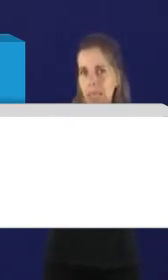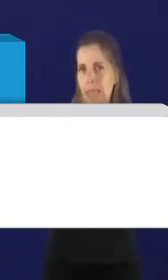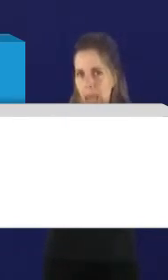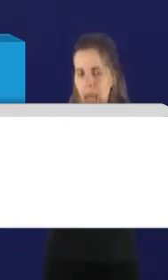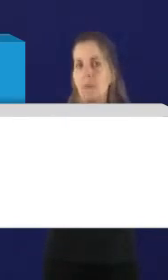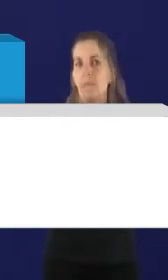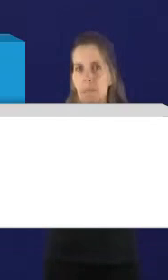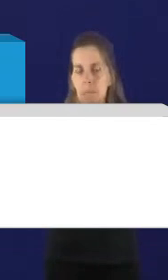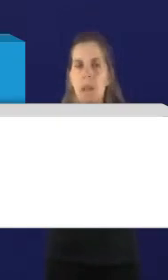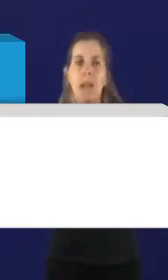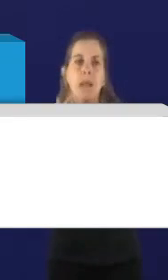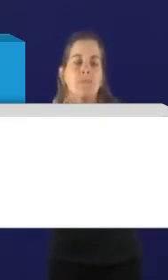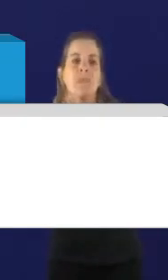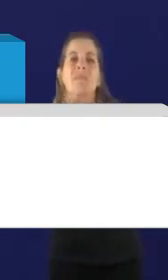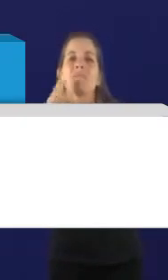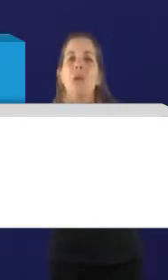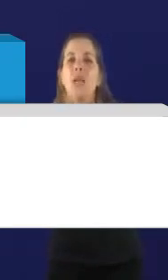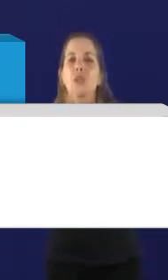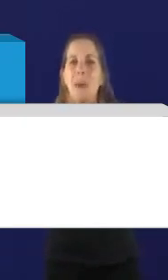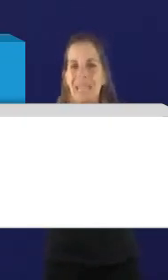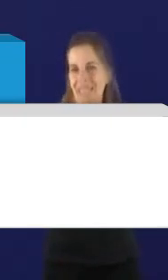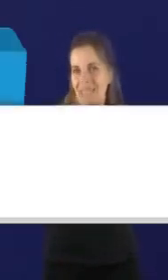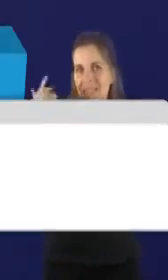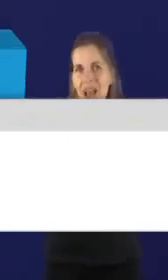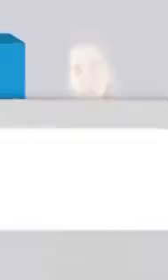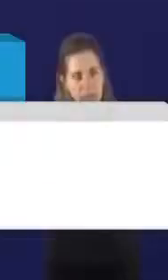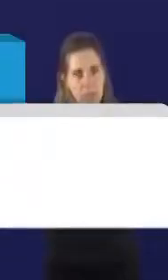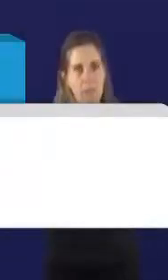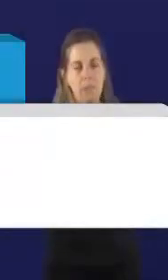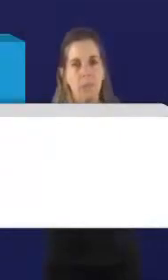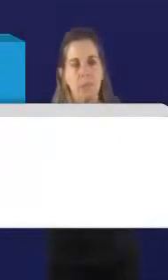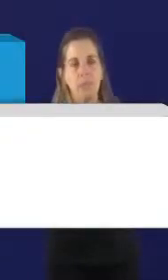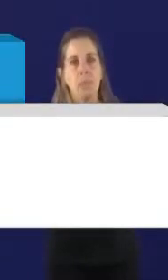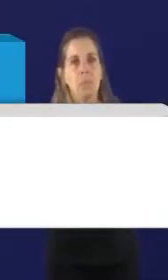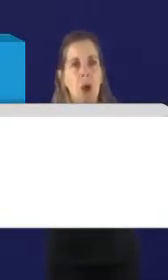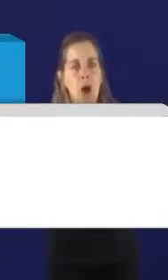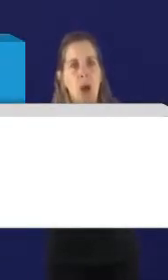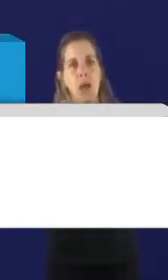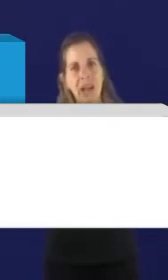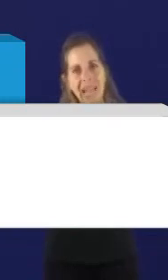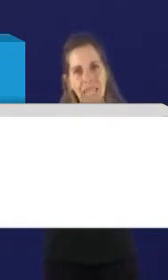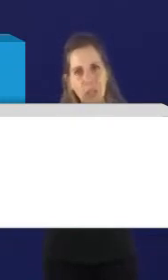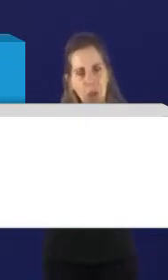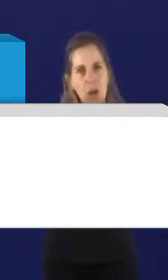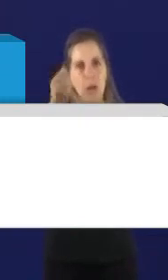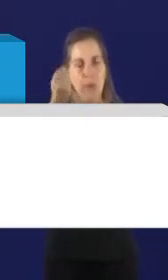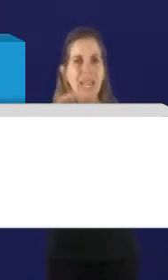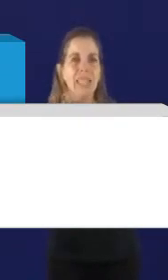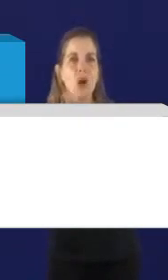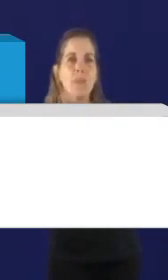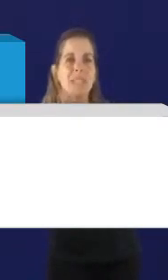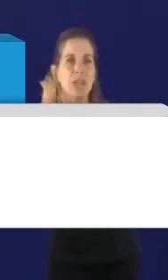El incremento en el impuesto país que ayer anunció el ministro Caputo. Por retenciones se va a recuperar el